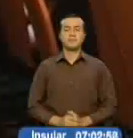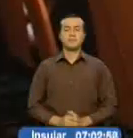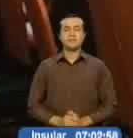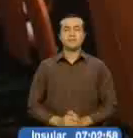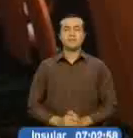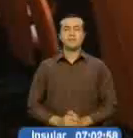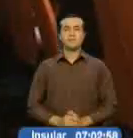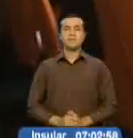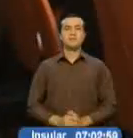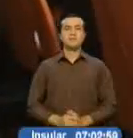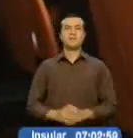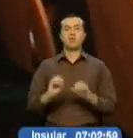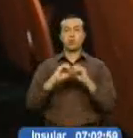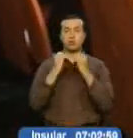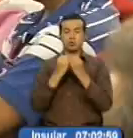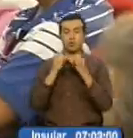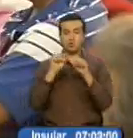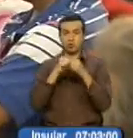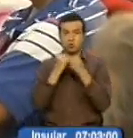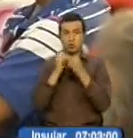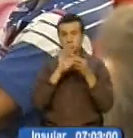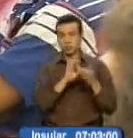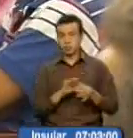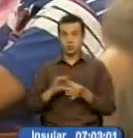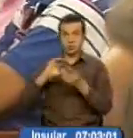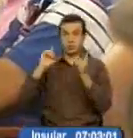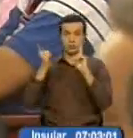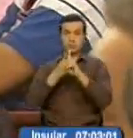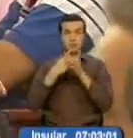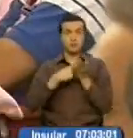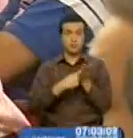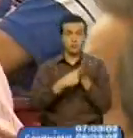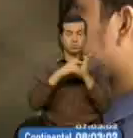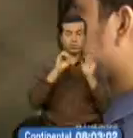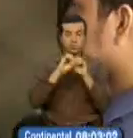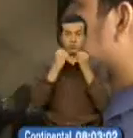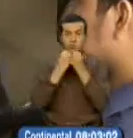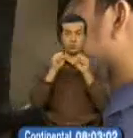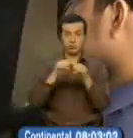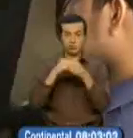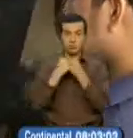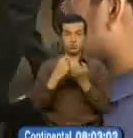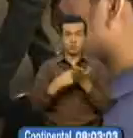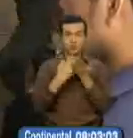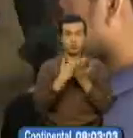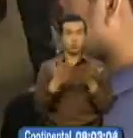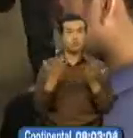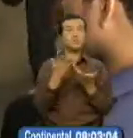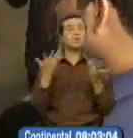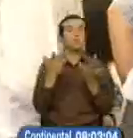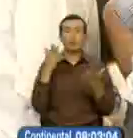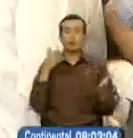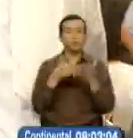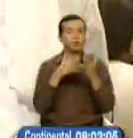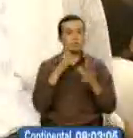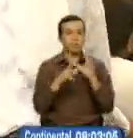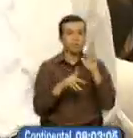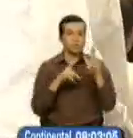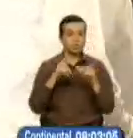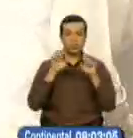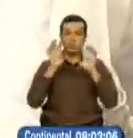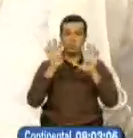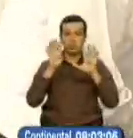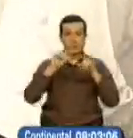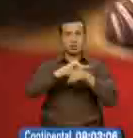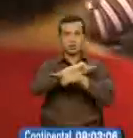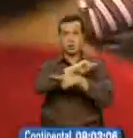La Coalición Nacional de Organizaciones Sociales realiza el primer foro de las organizaciones sociales y su posición contra la corrupción, desde las 9 hasta